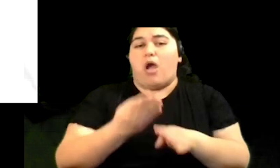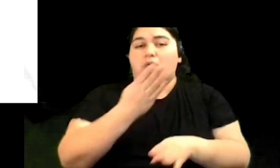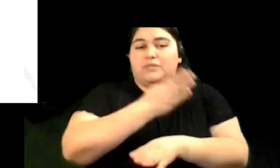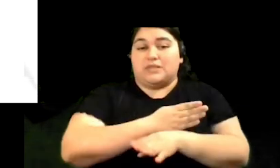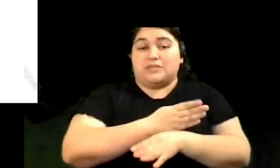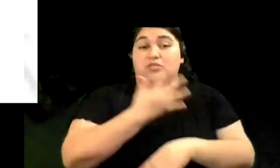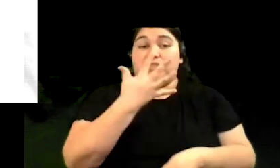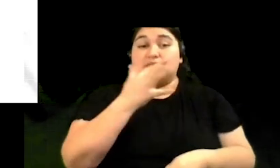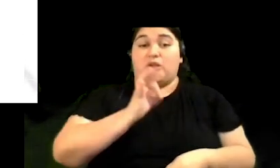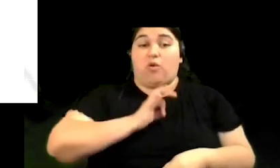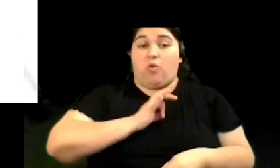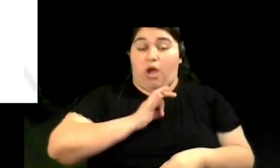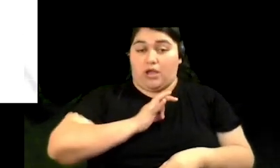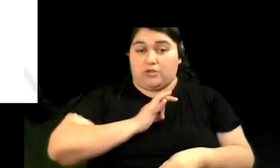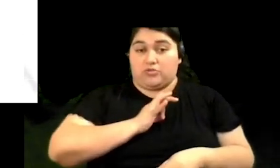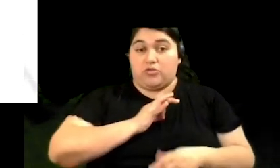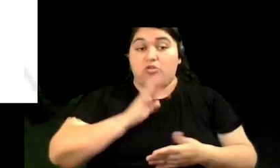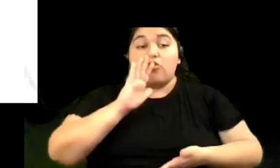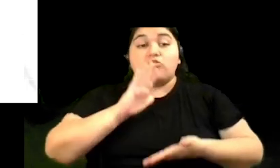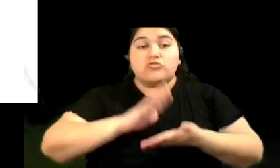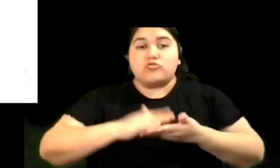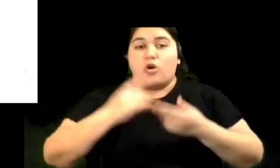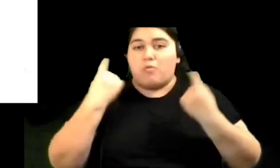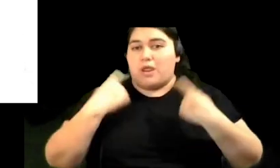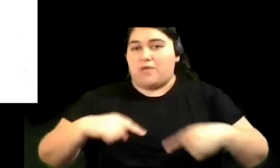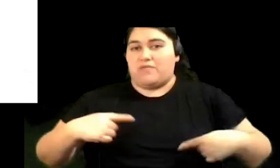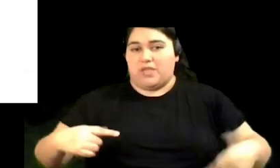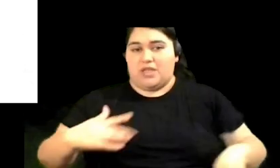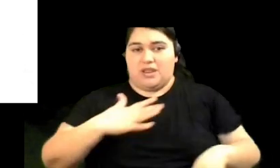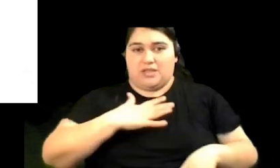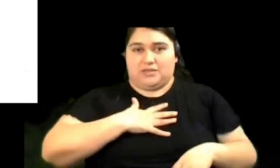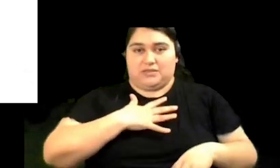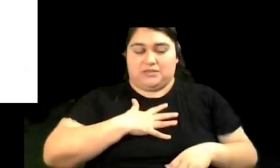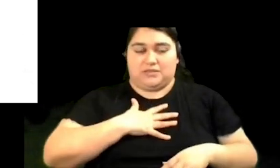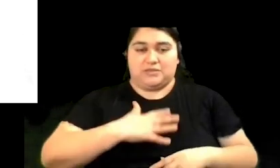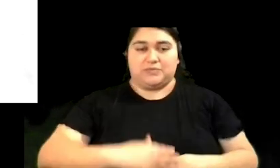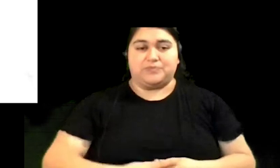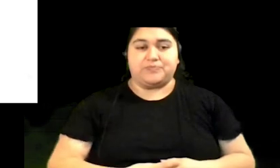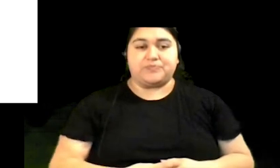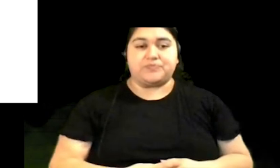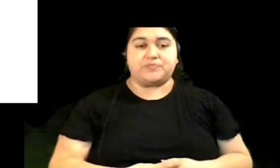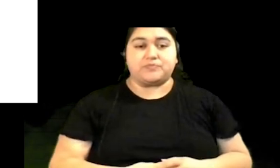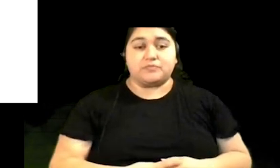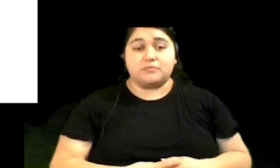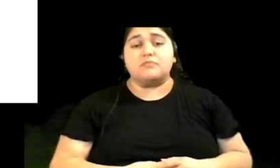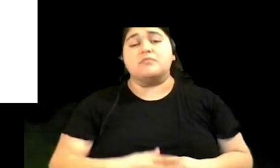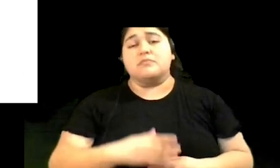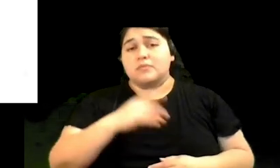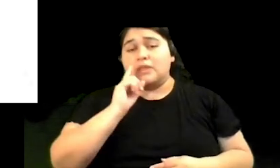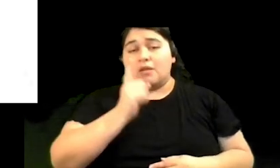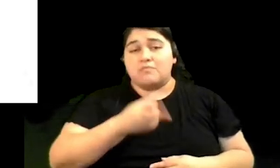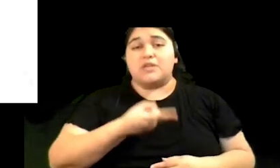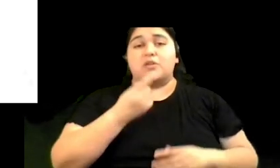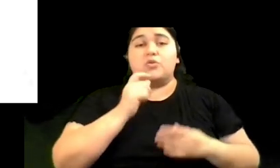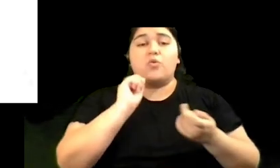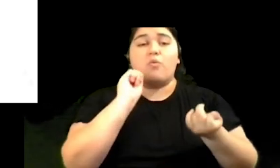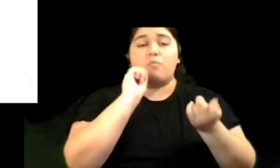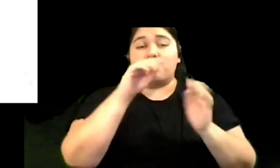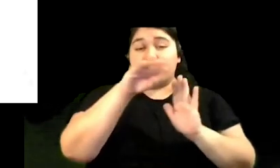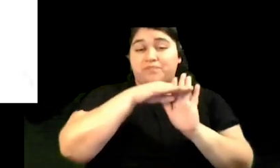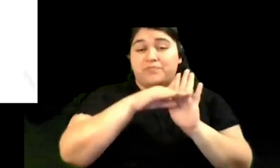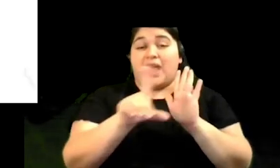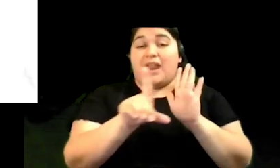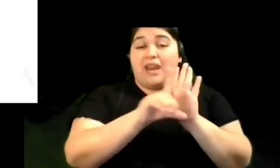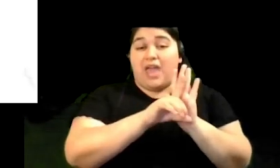5 años sobre bienes personales. Y, por supuesto, hubo modificaciones a la ley de